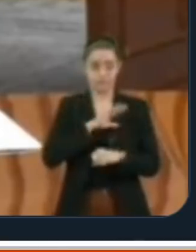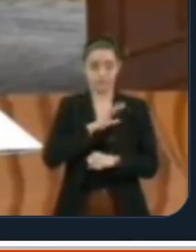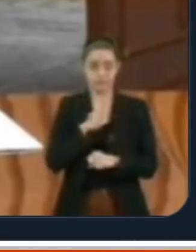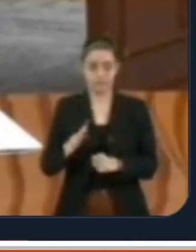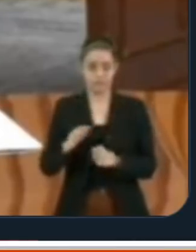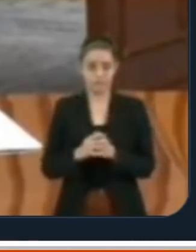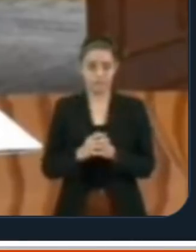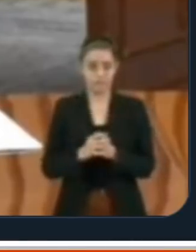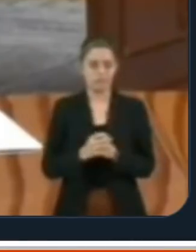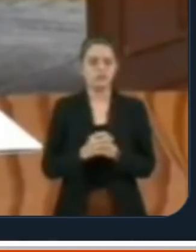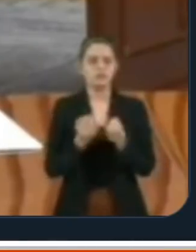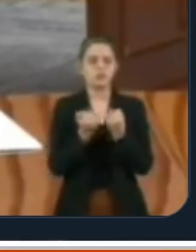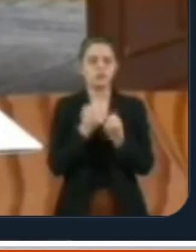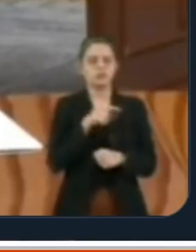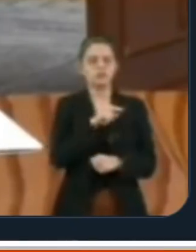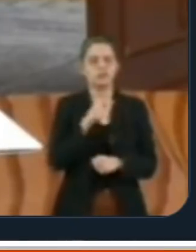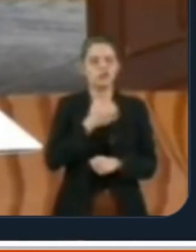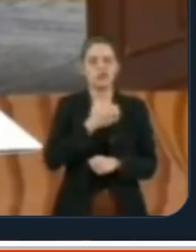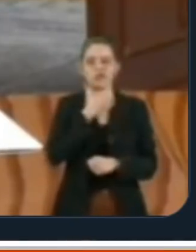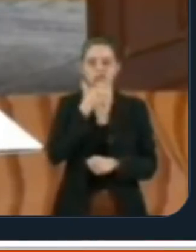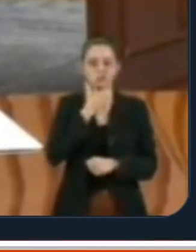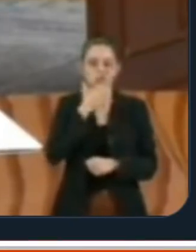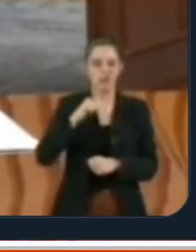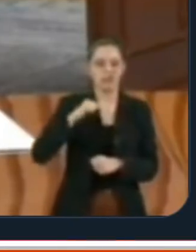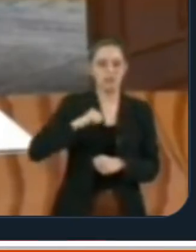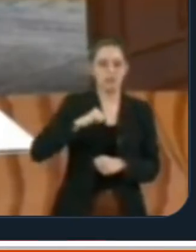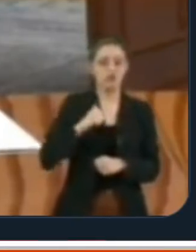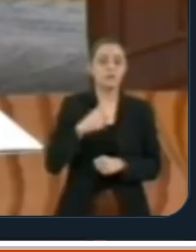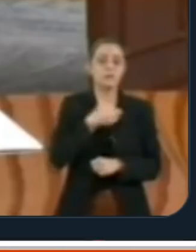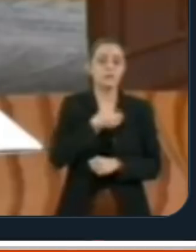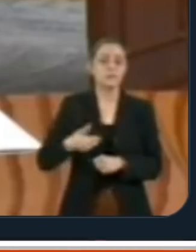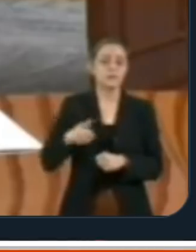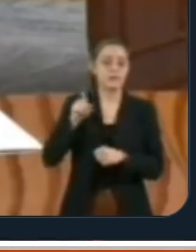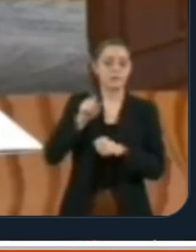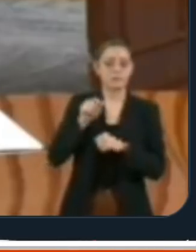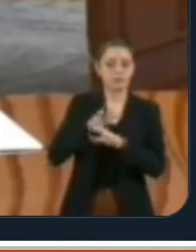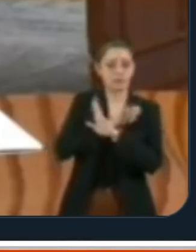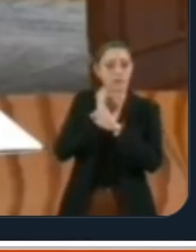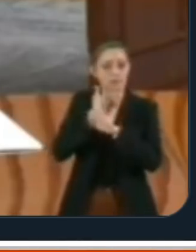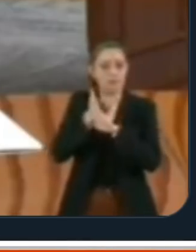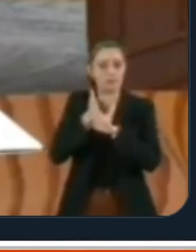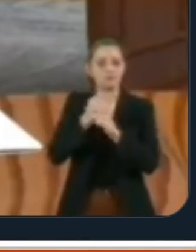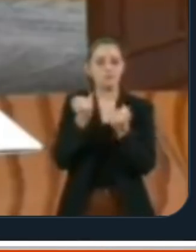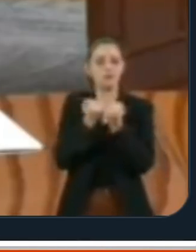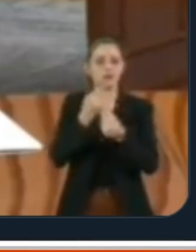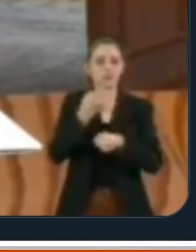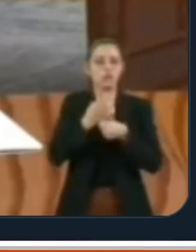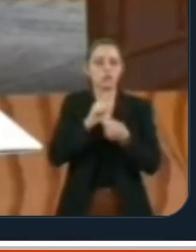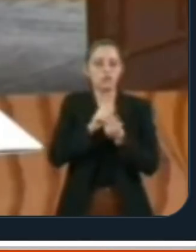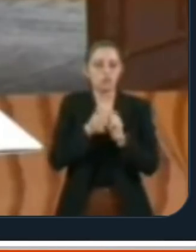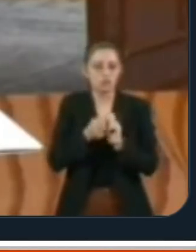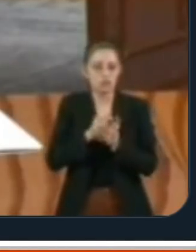oscura reacción conservadora que ataca al presidente de México y a la Cuarta Transformación,